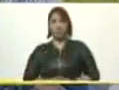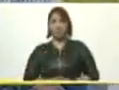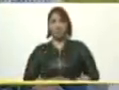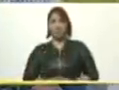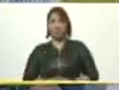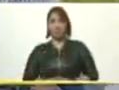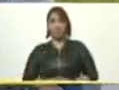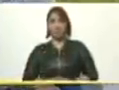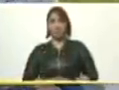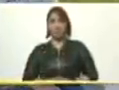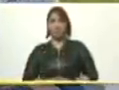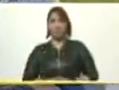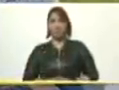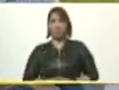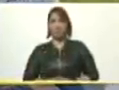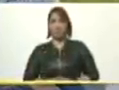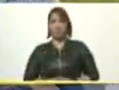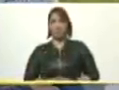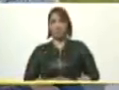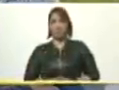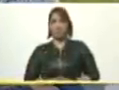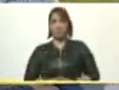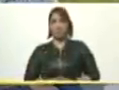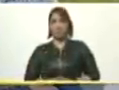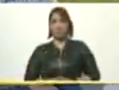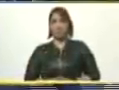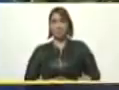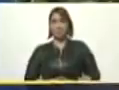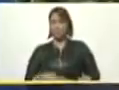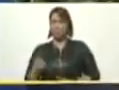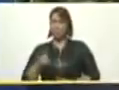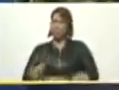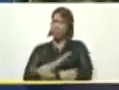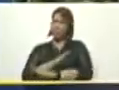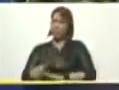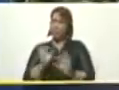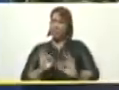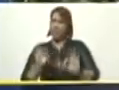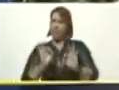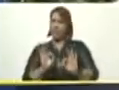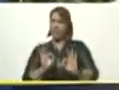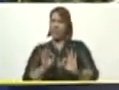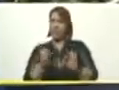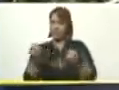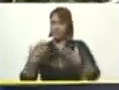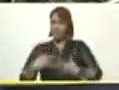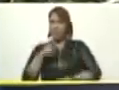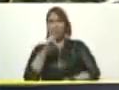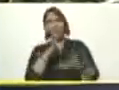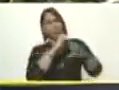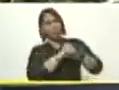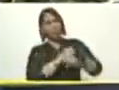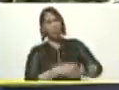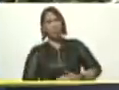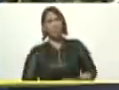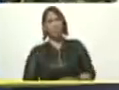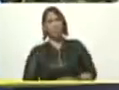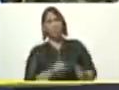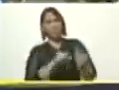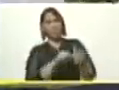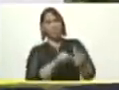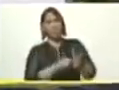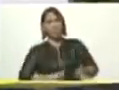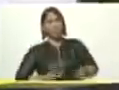salsero de oro miren nos vamos a cantar nada malo Regálame una noche donde